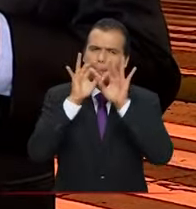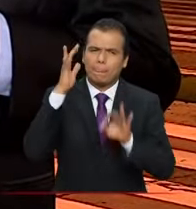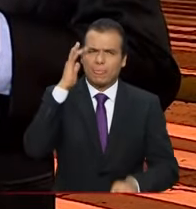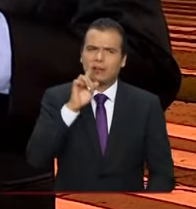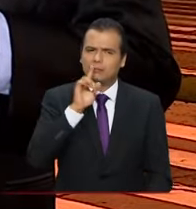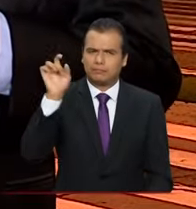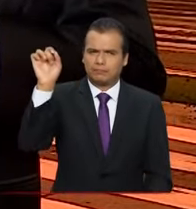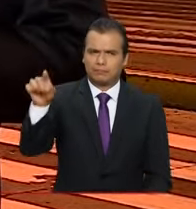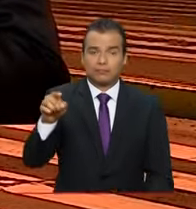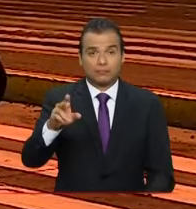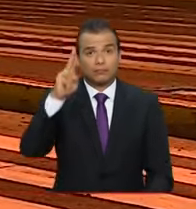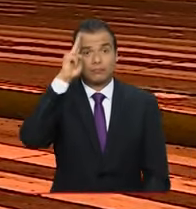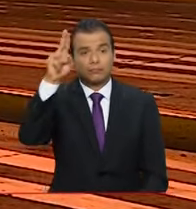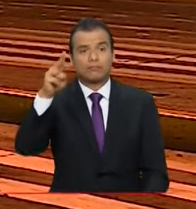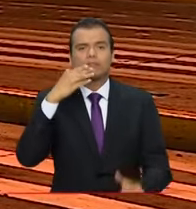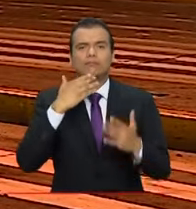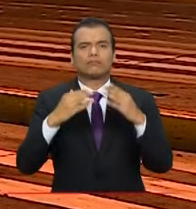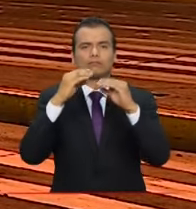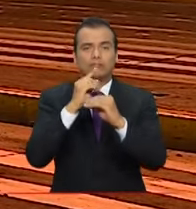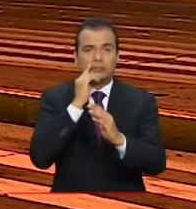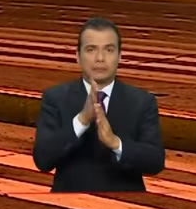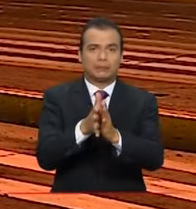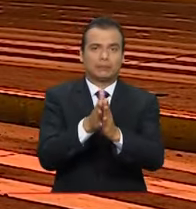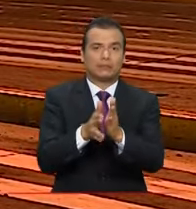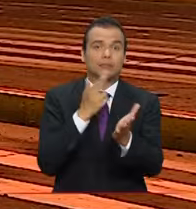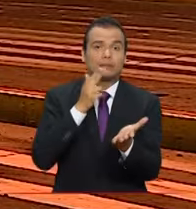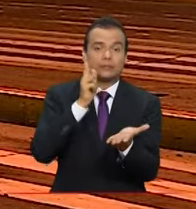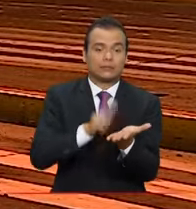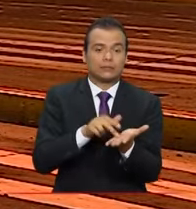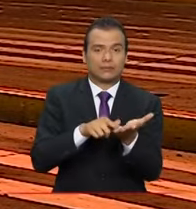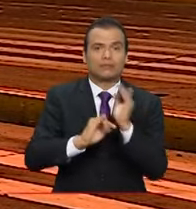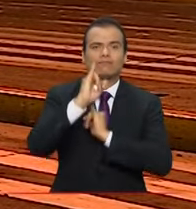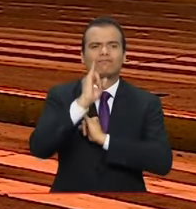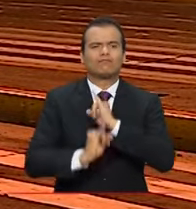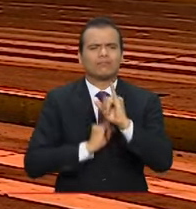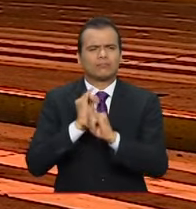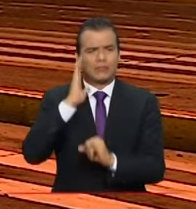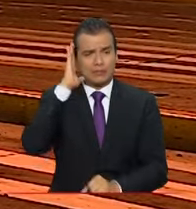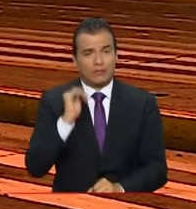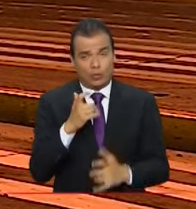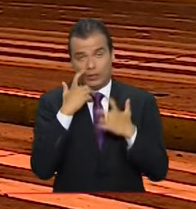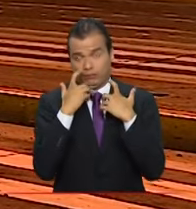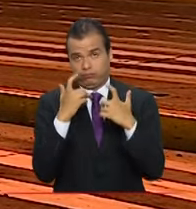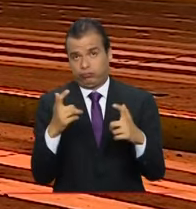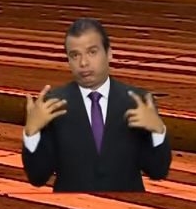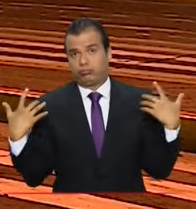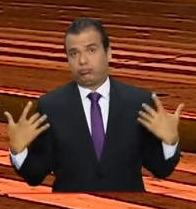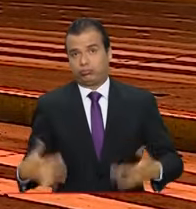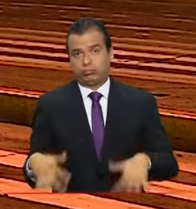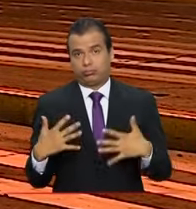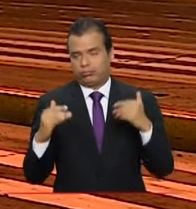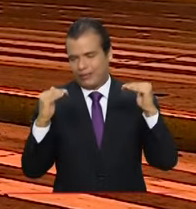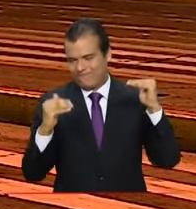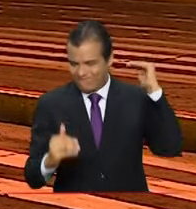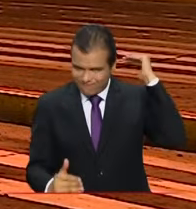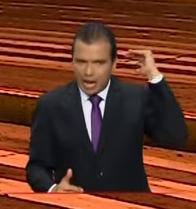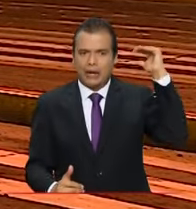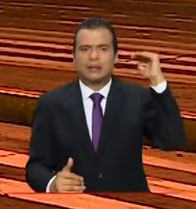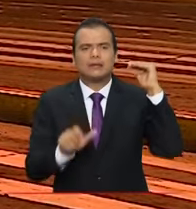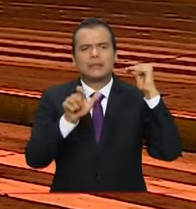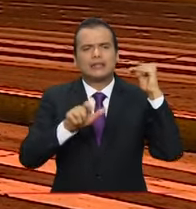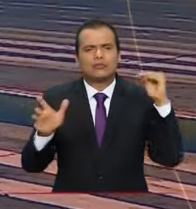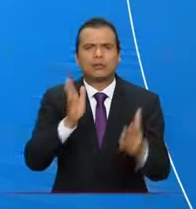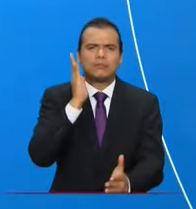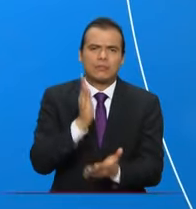Hola, buenas noches. Pues esta notificación es la máxima categoría en el caso de personas desaparecidas, en la cual